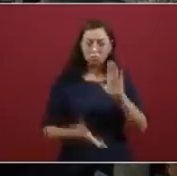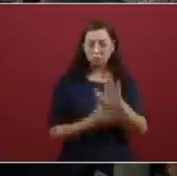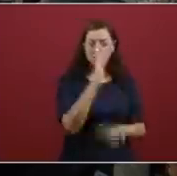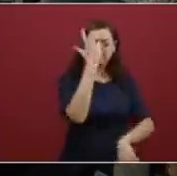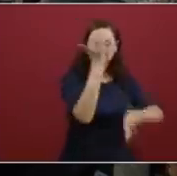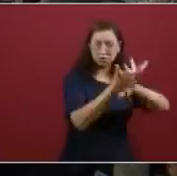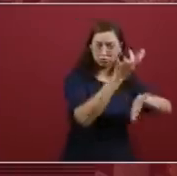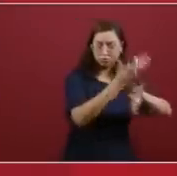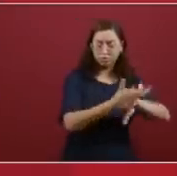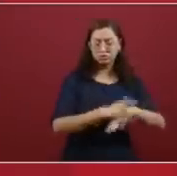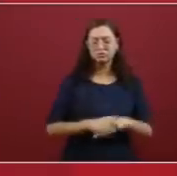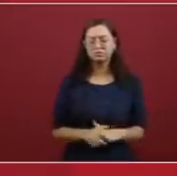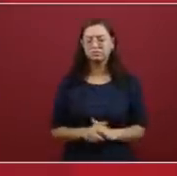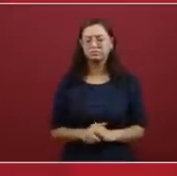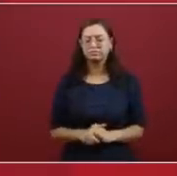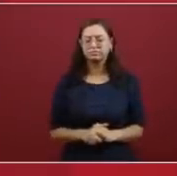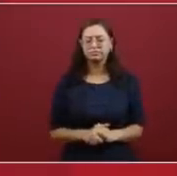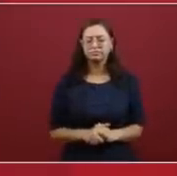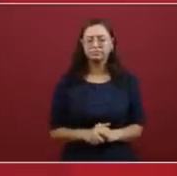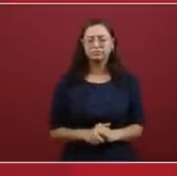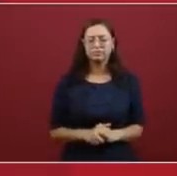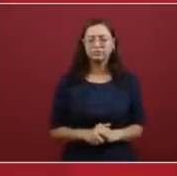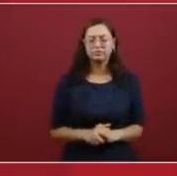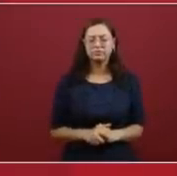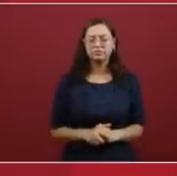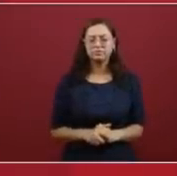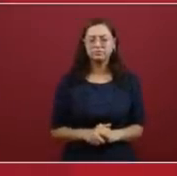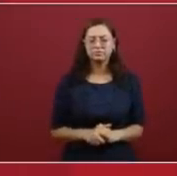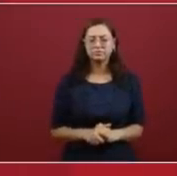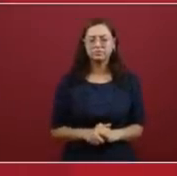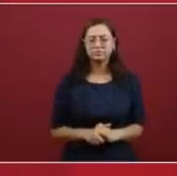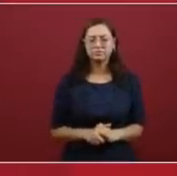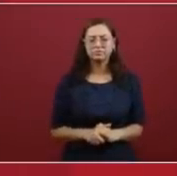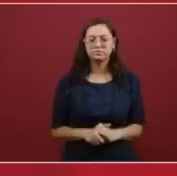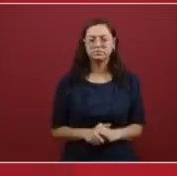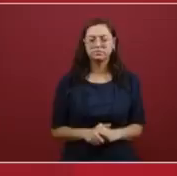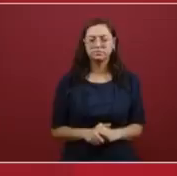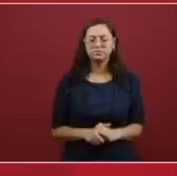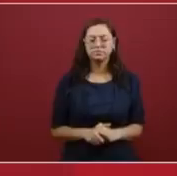que se pongan de acuerdo los